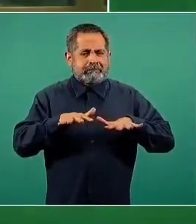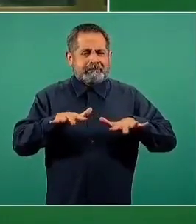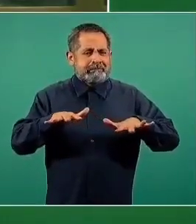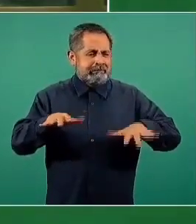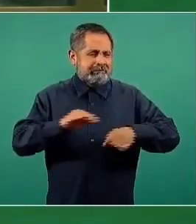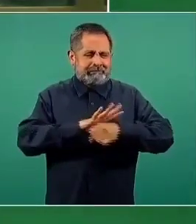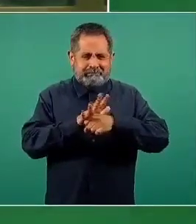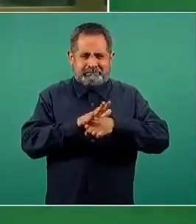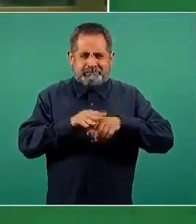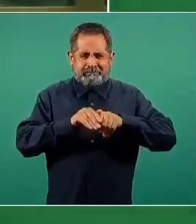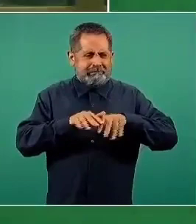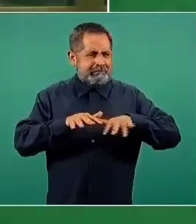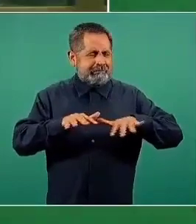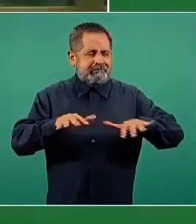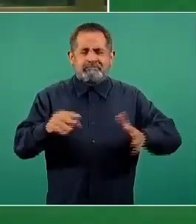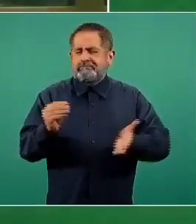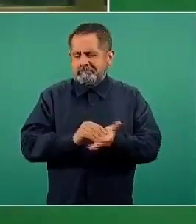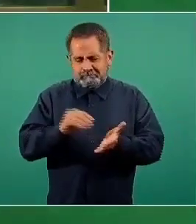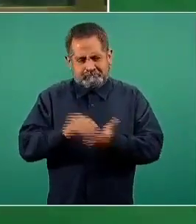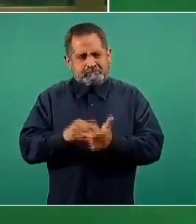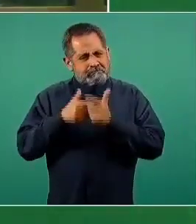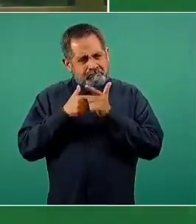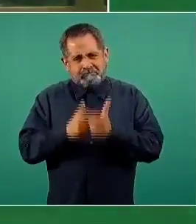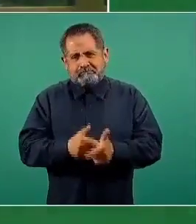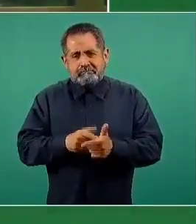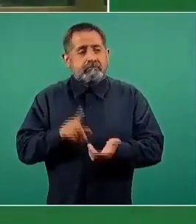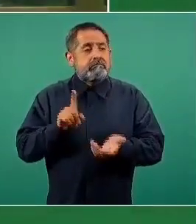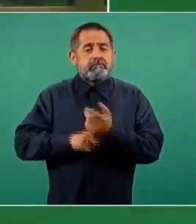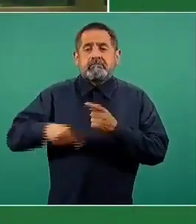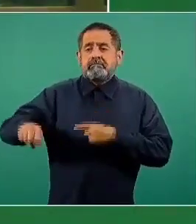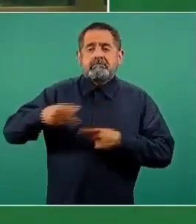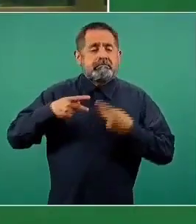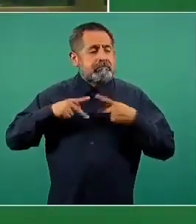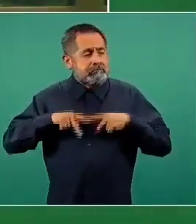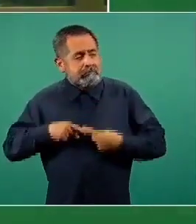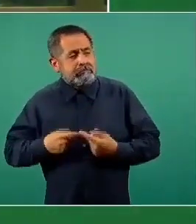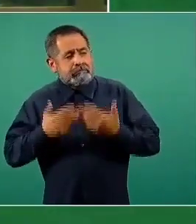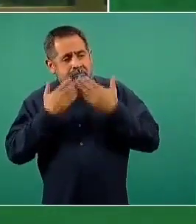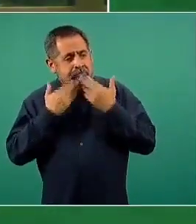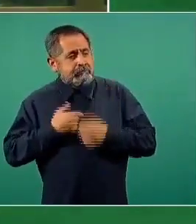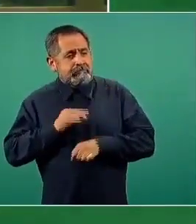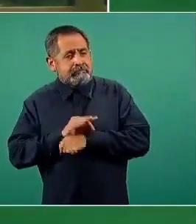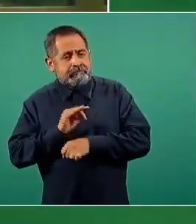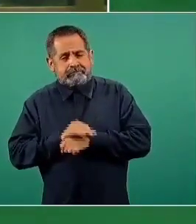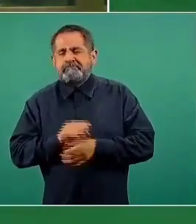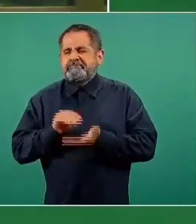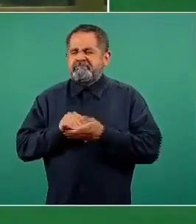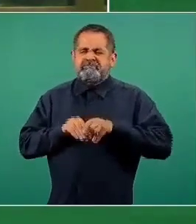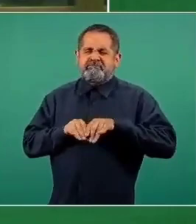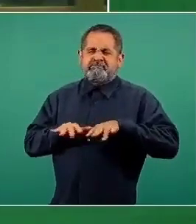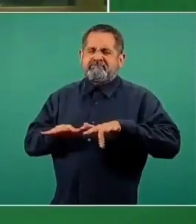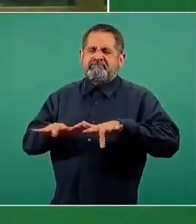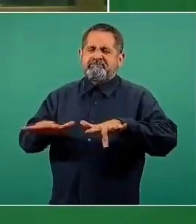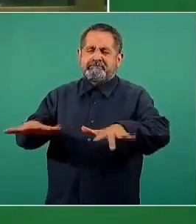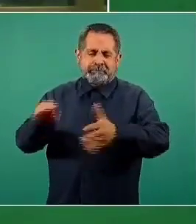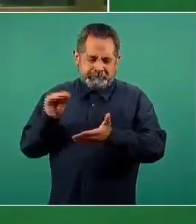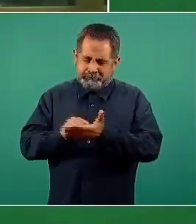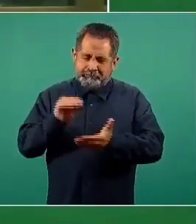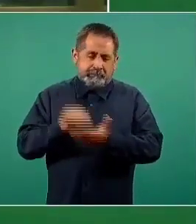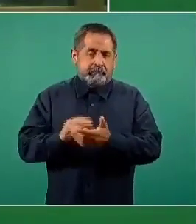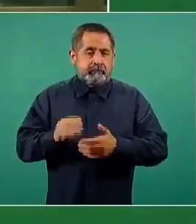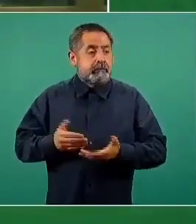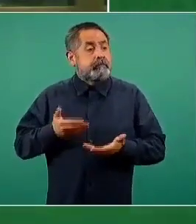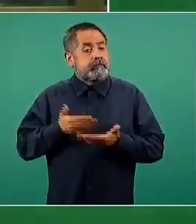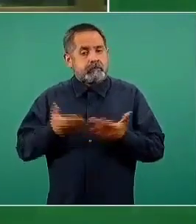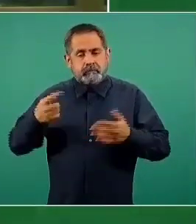repetidamente y continuará así mientras existan susceptibles. El conocimiento generado en este momento